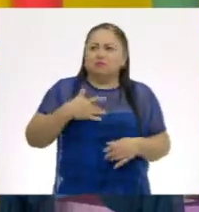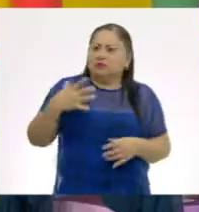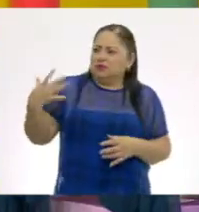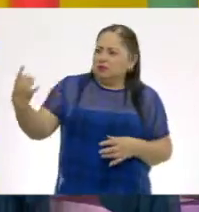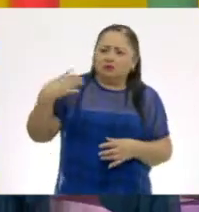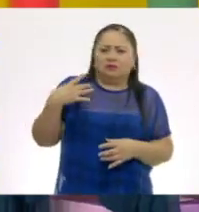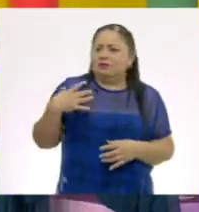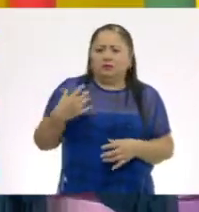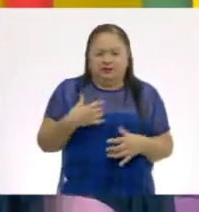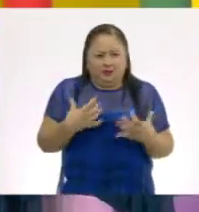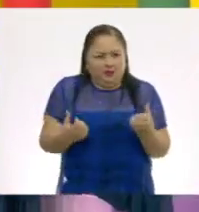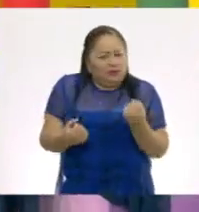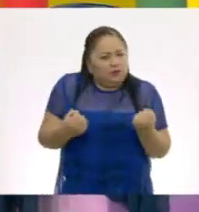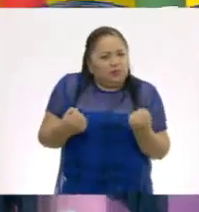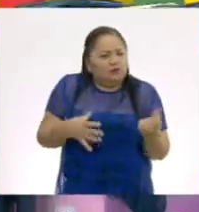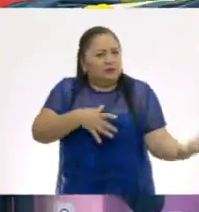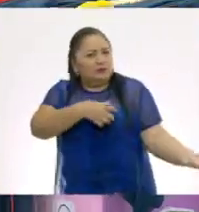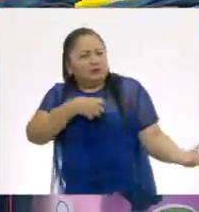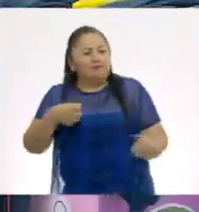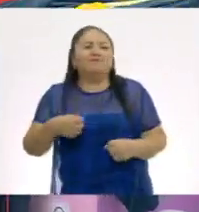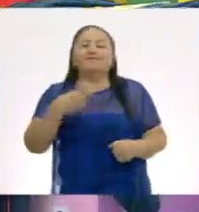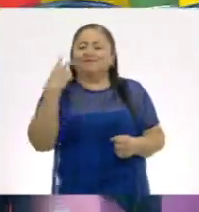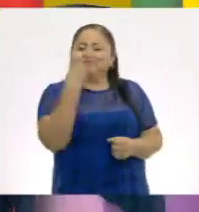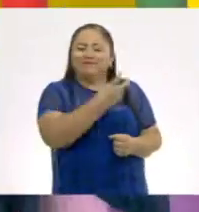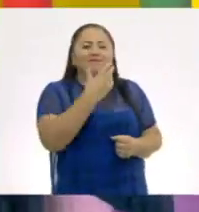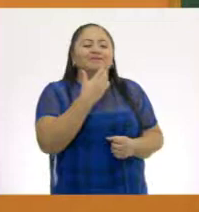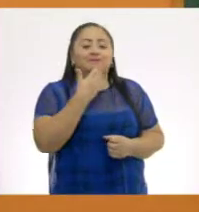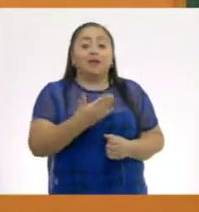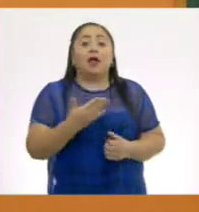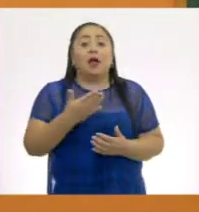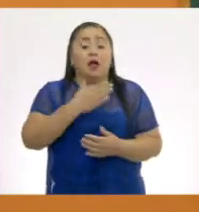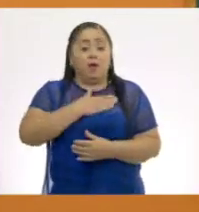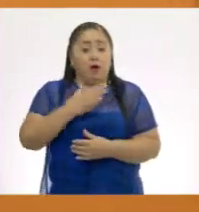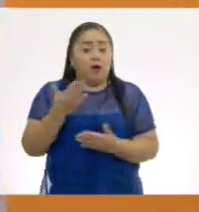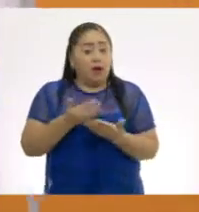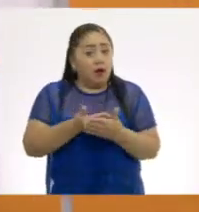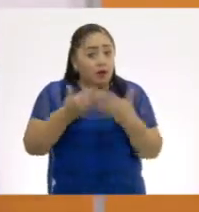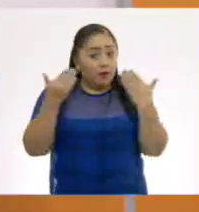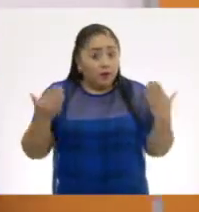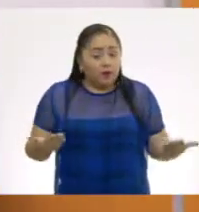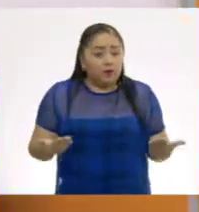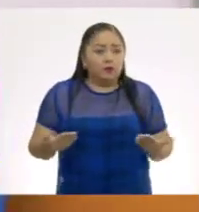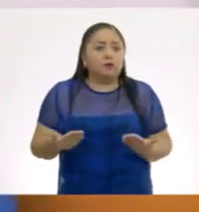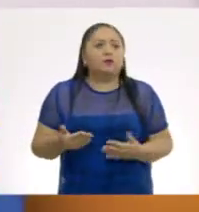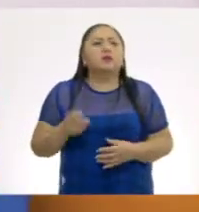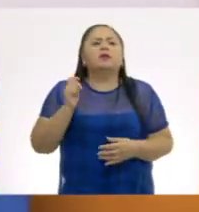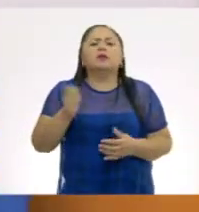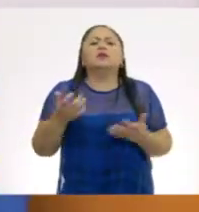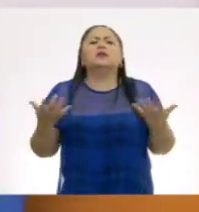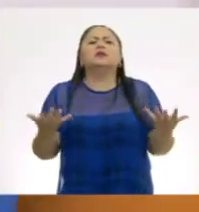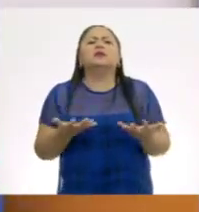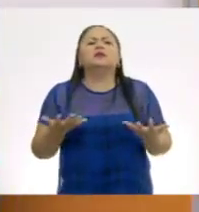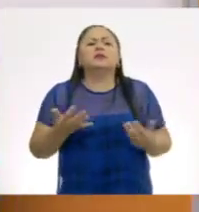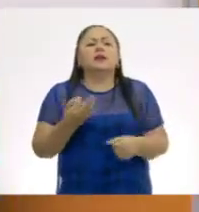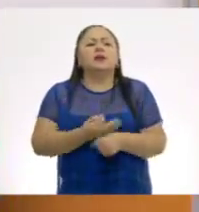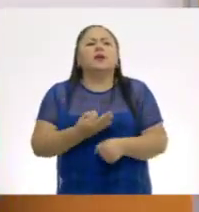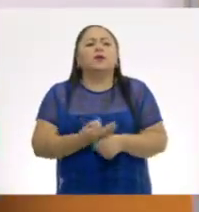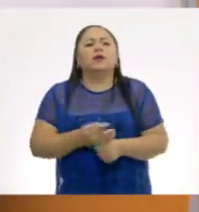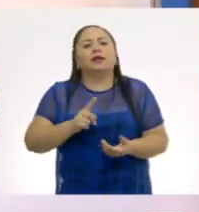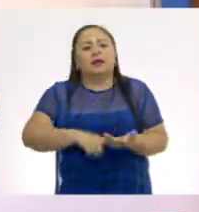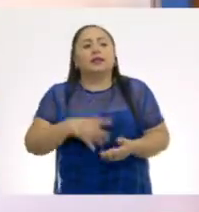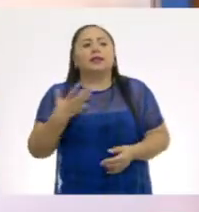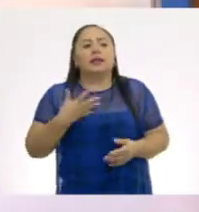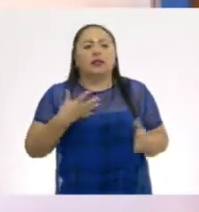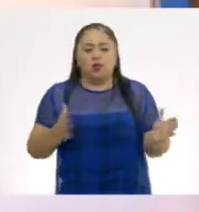nosotros y tenemos que jalar. Exactamente, muy bien. Bueno, ahora vamos a hacer, aquí tenemos